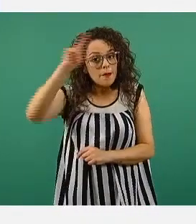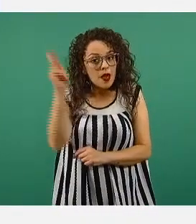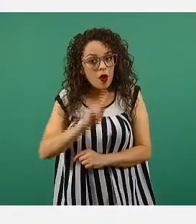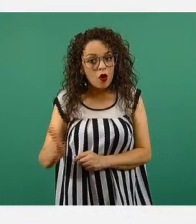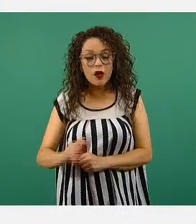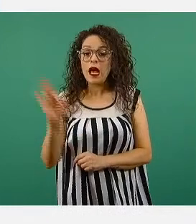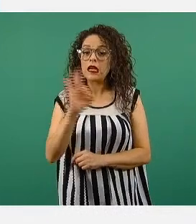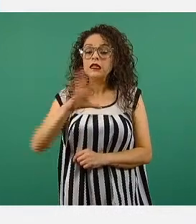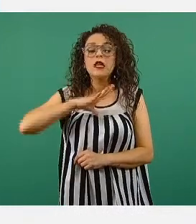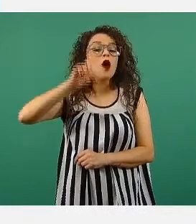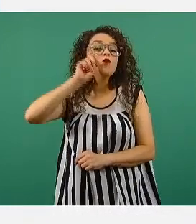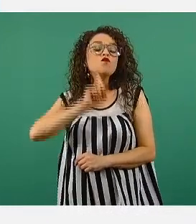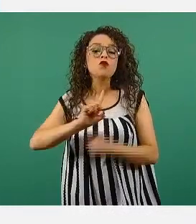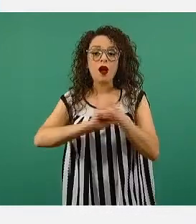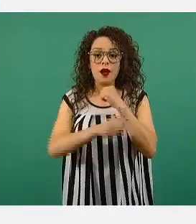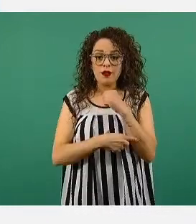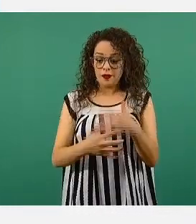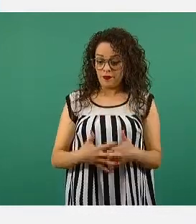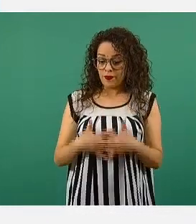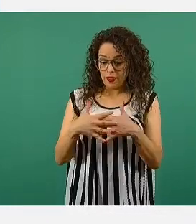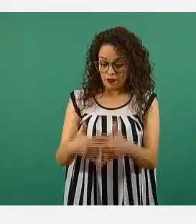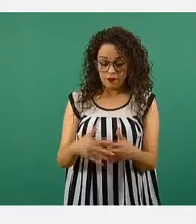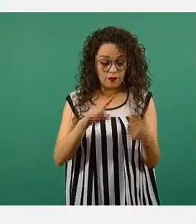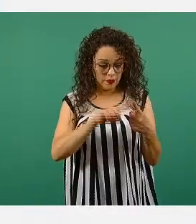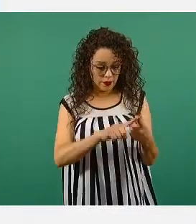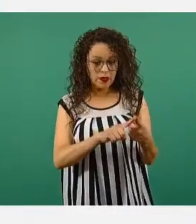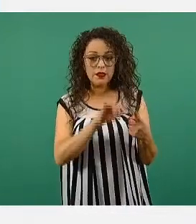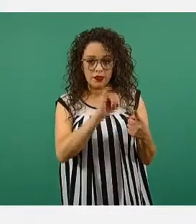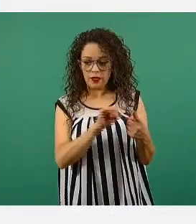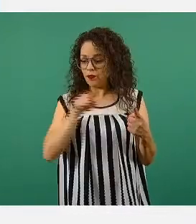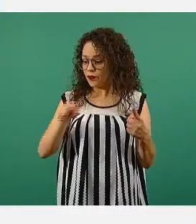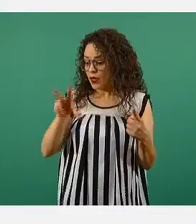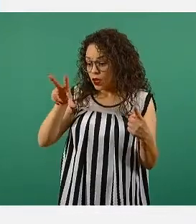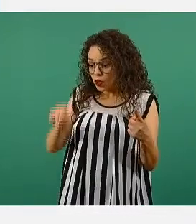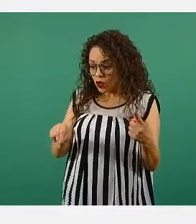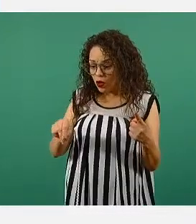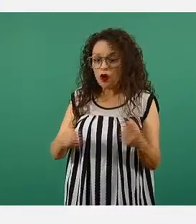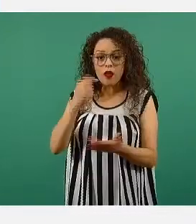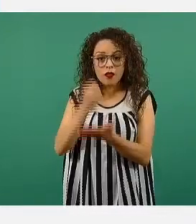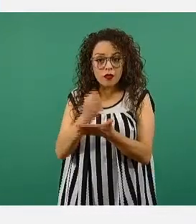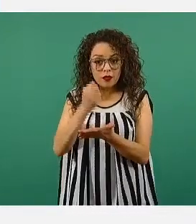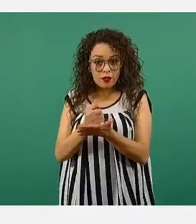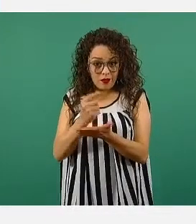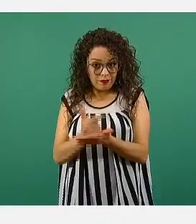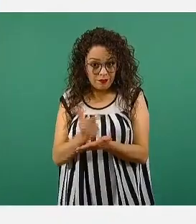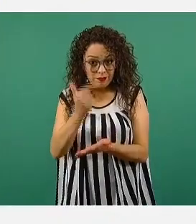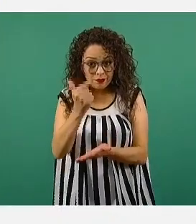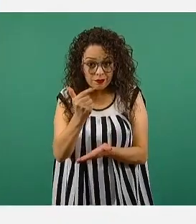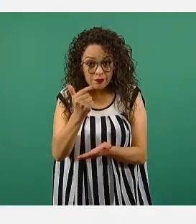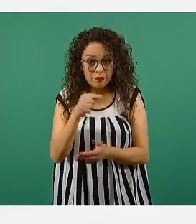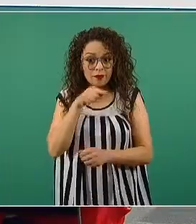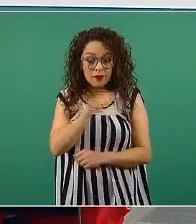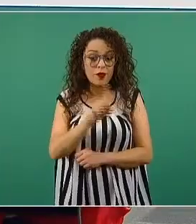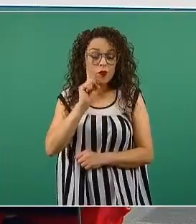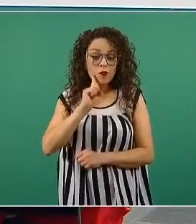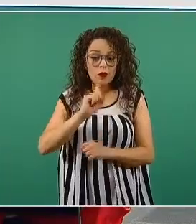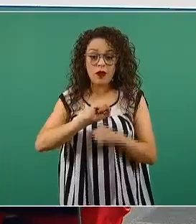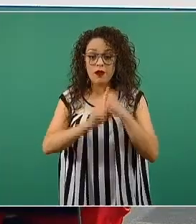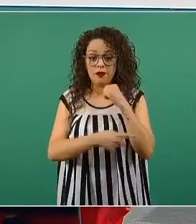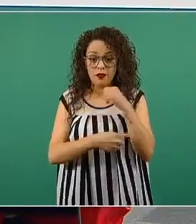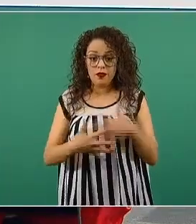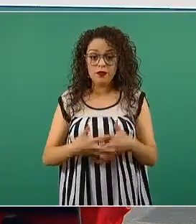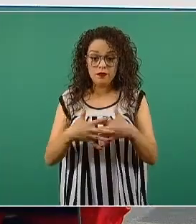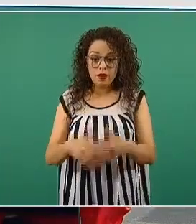embarazada y otra no embarazada en la terapia intensiva, la mujer embarazada tiene 22 veces más